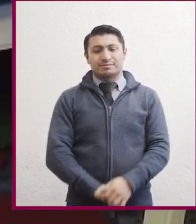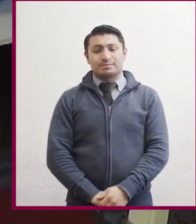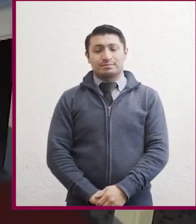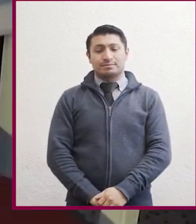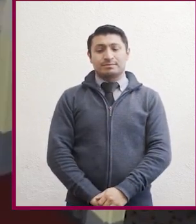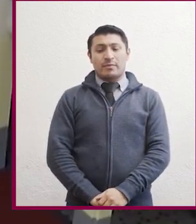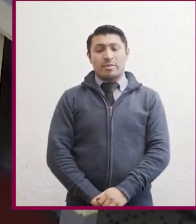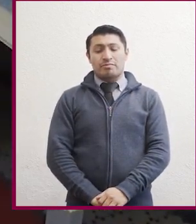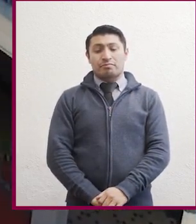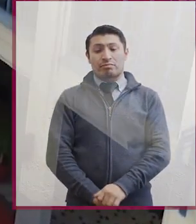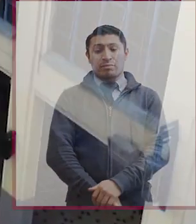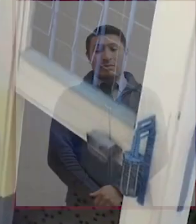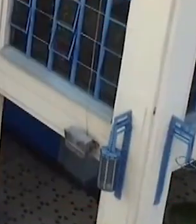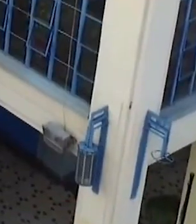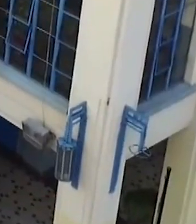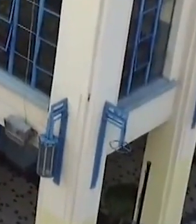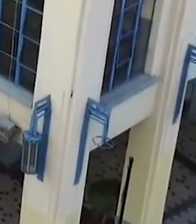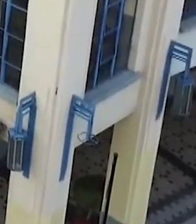rincones.